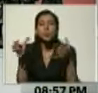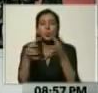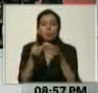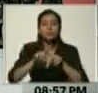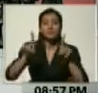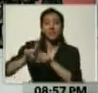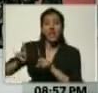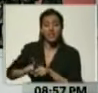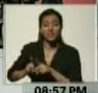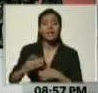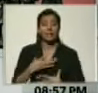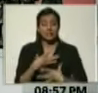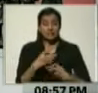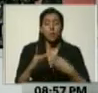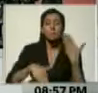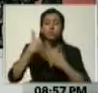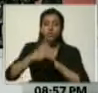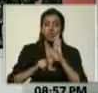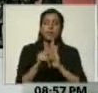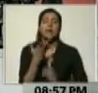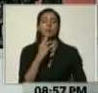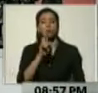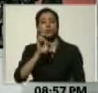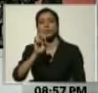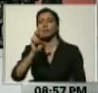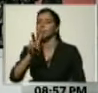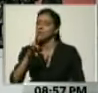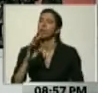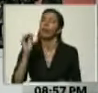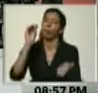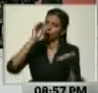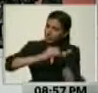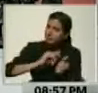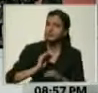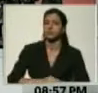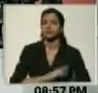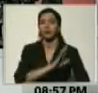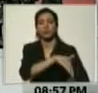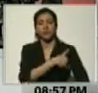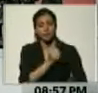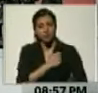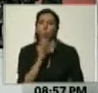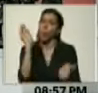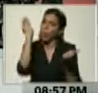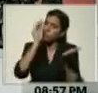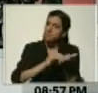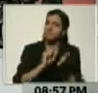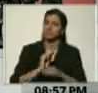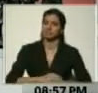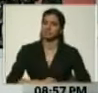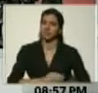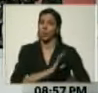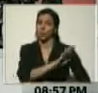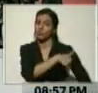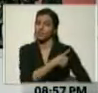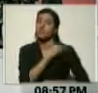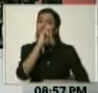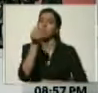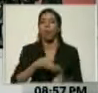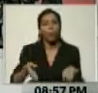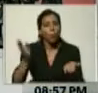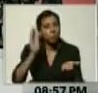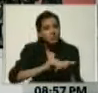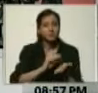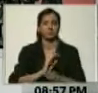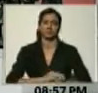en este proyecto de ley, a saber, Universidad Central de Venezuela, otra vez, Universidad Católica Andrés Bello, otra vez, Universidad del Zulia, otra